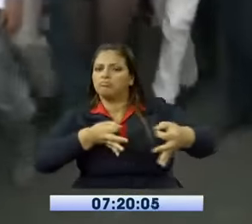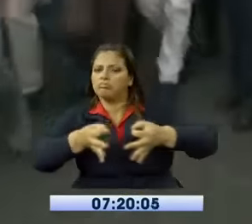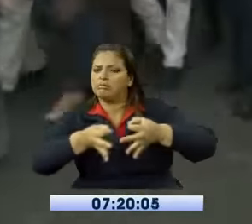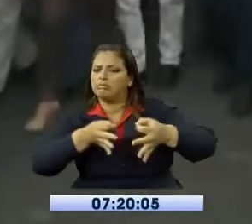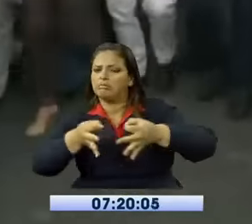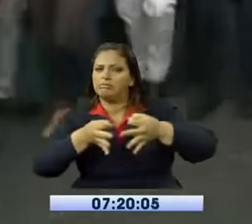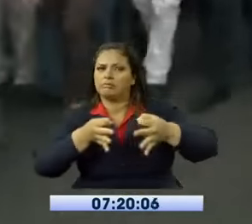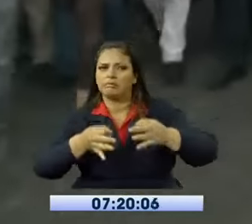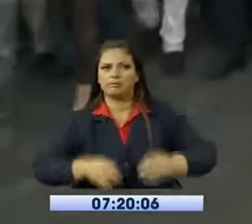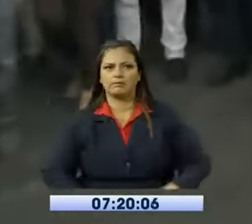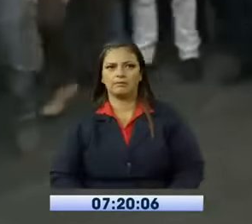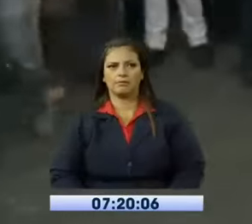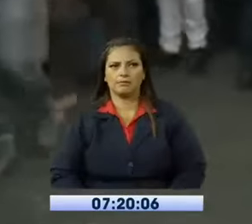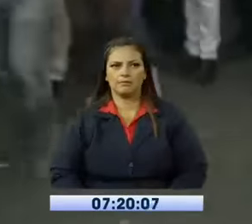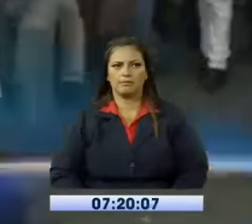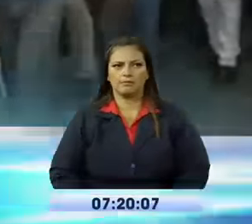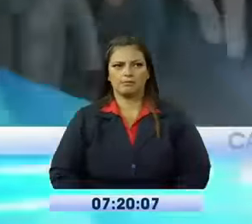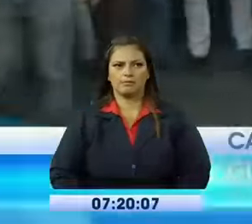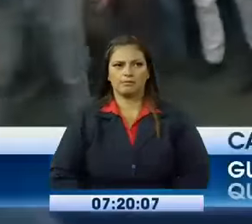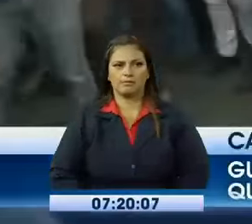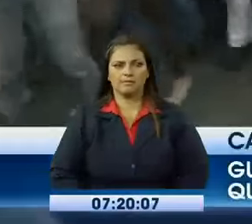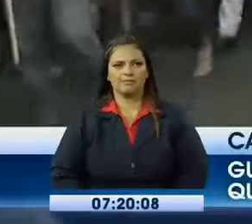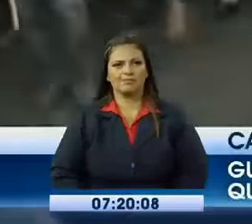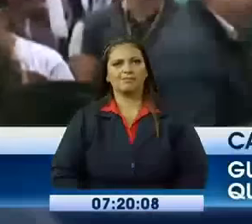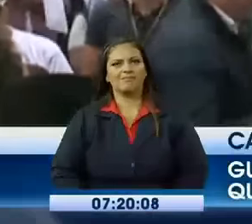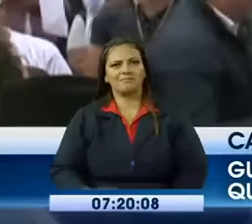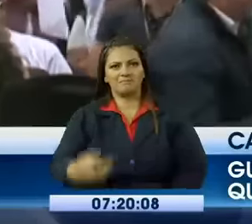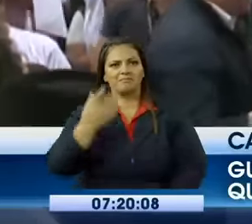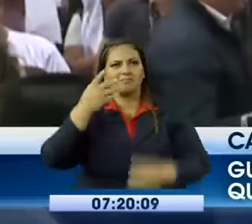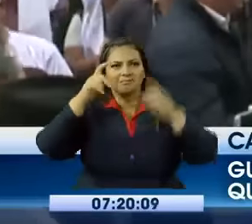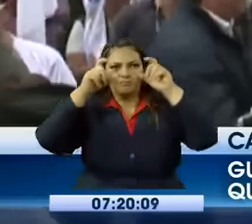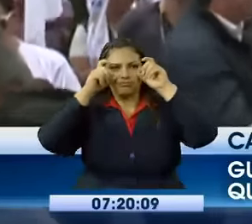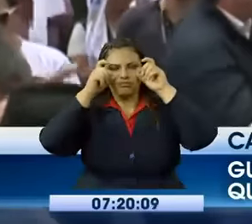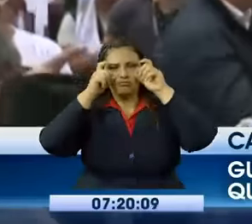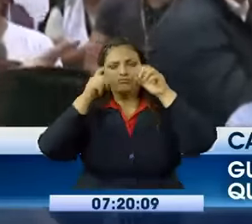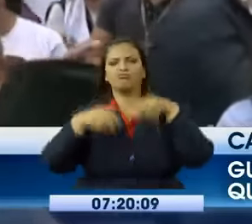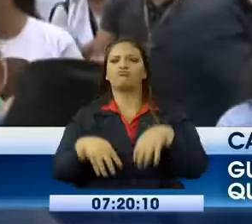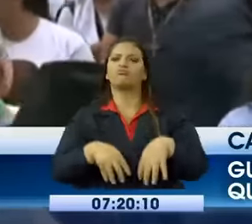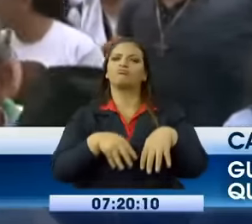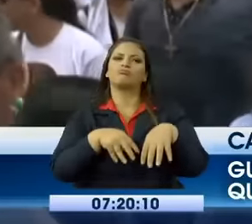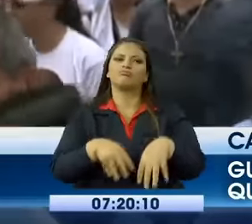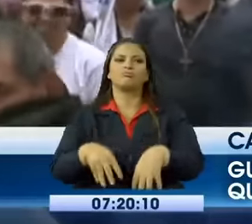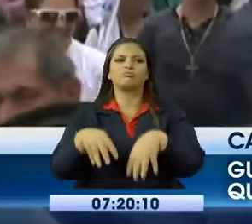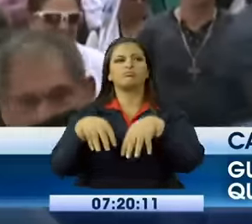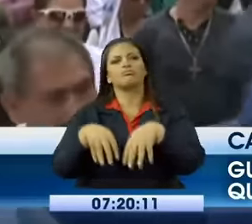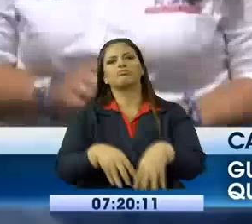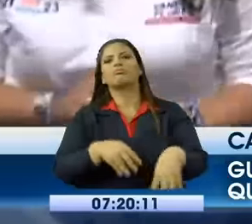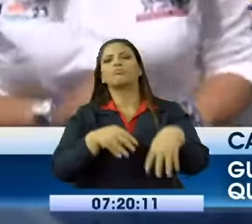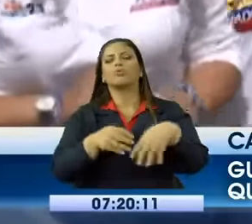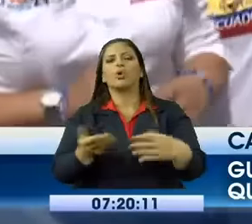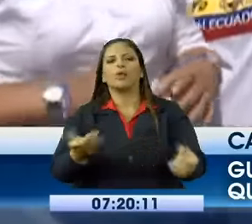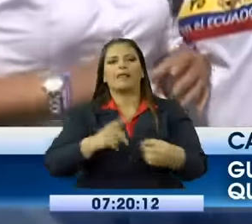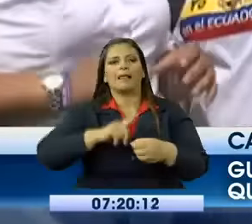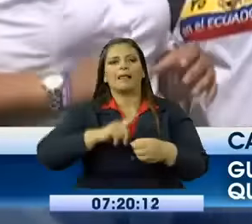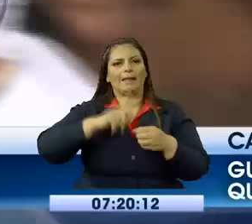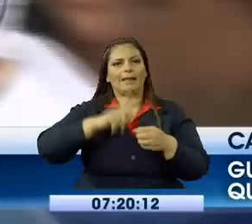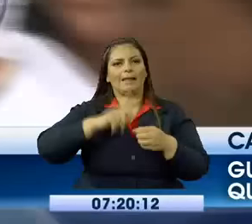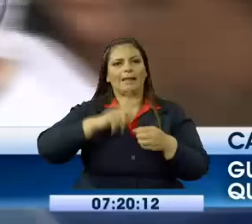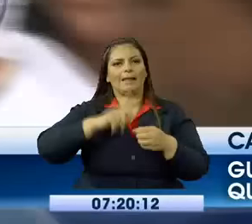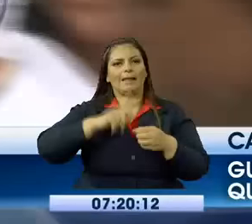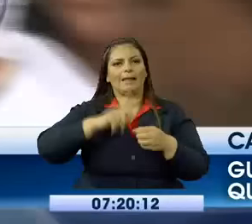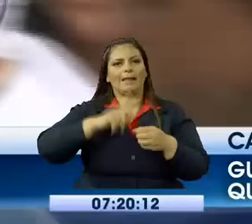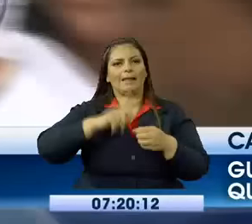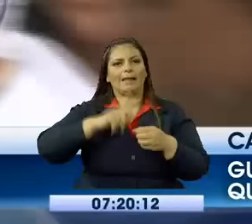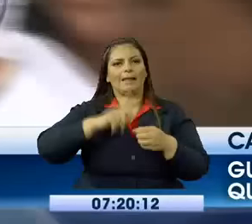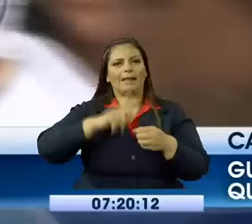La carrera por ganar la presidencia en los próximos comicios electorales avanza. Es así que el candidato por el movimiento Creo, Guillermo Lasso,